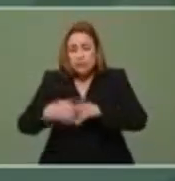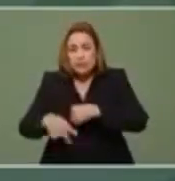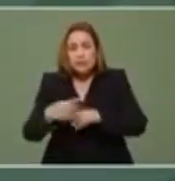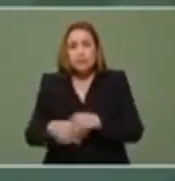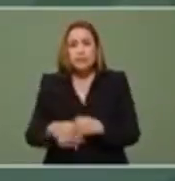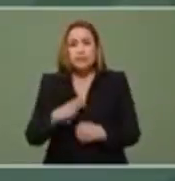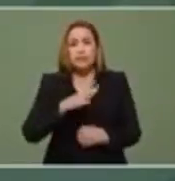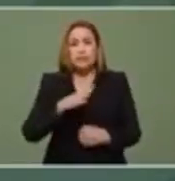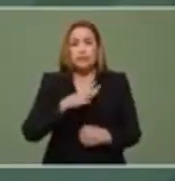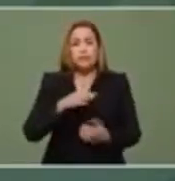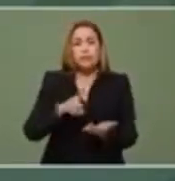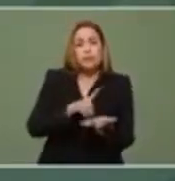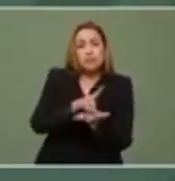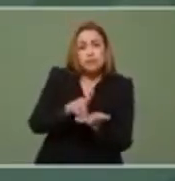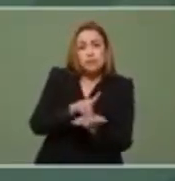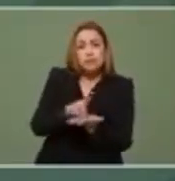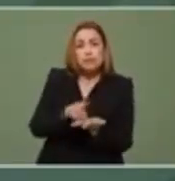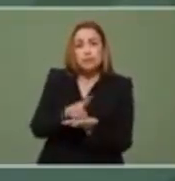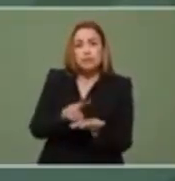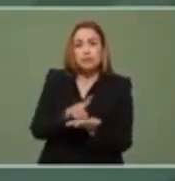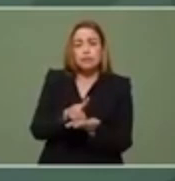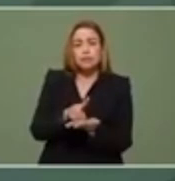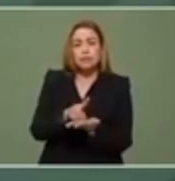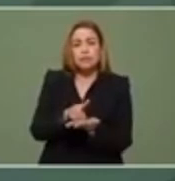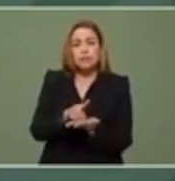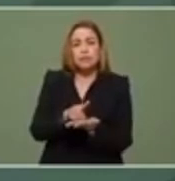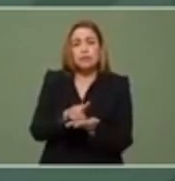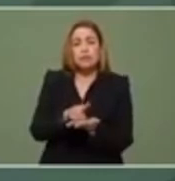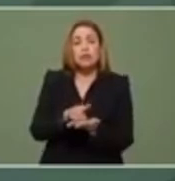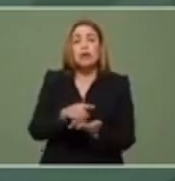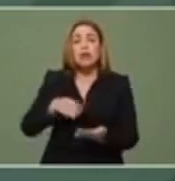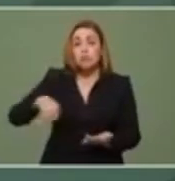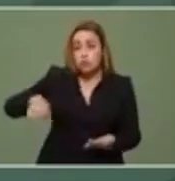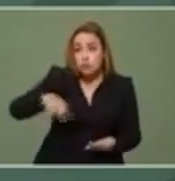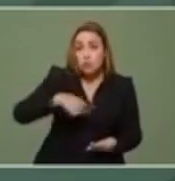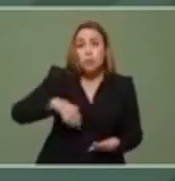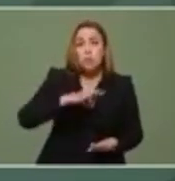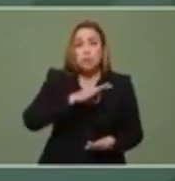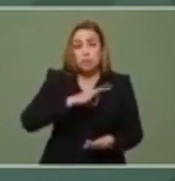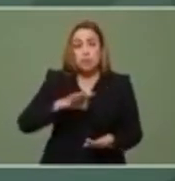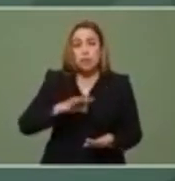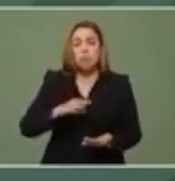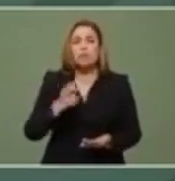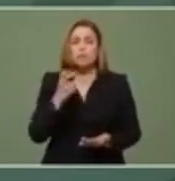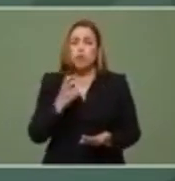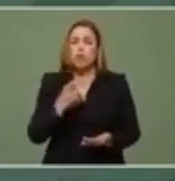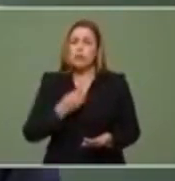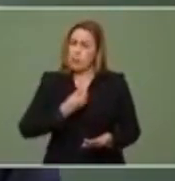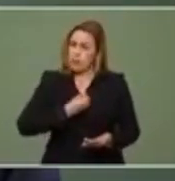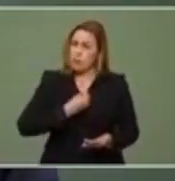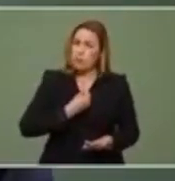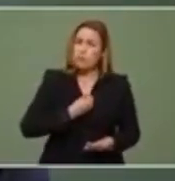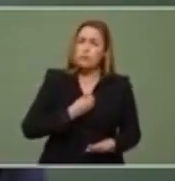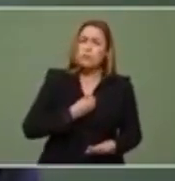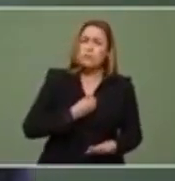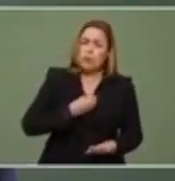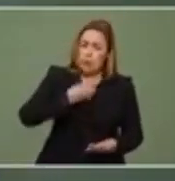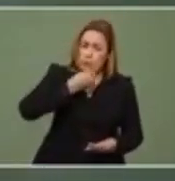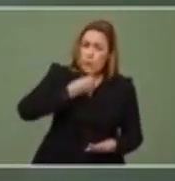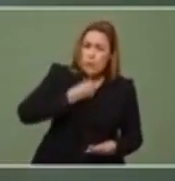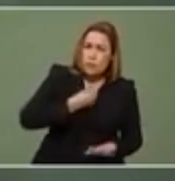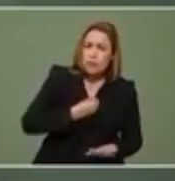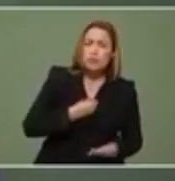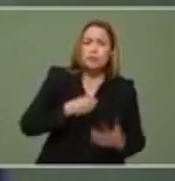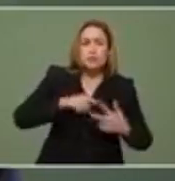de México, el mandatario señaló que está en espera de que se reforme el artículo 35 de la Constitución para someterlo a consulta y que sean